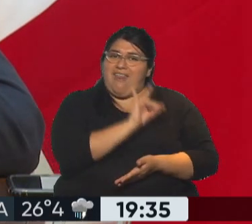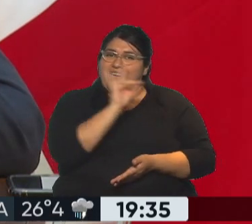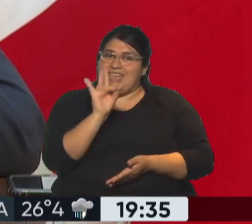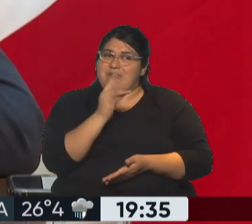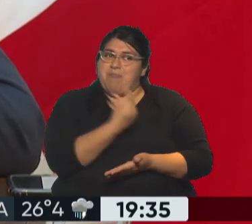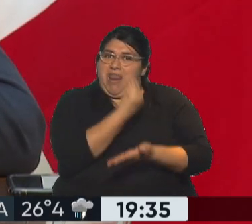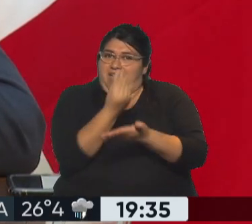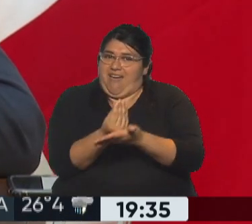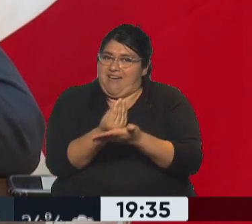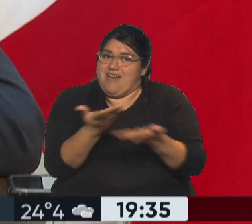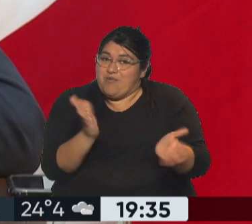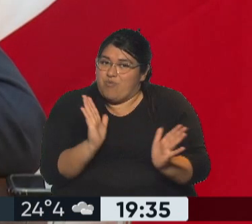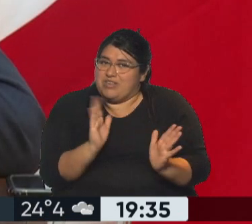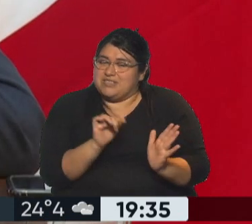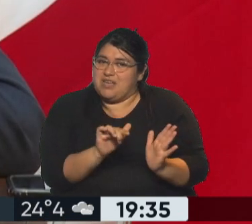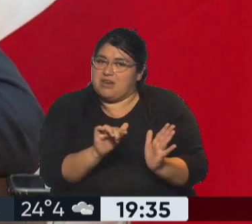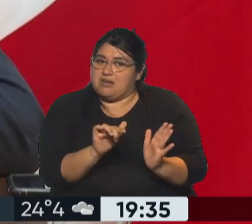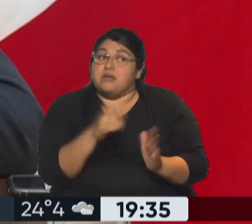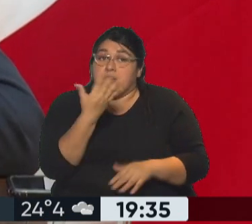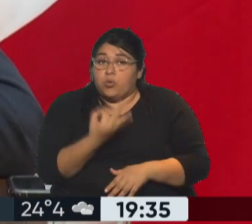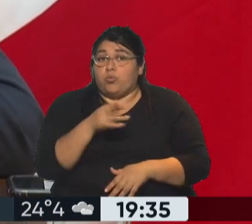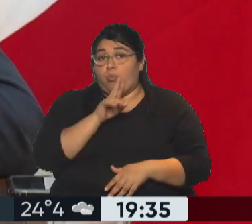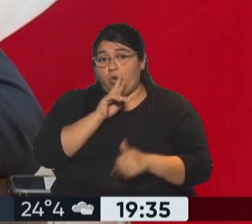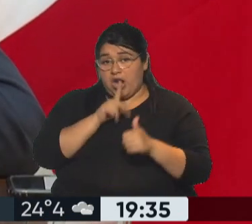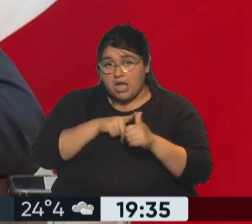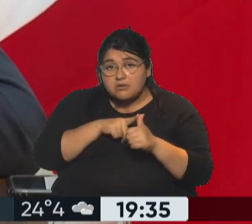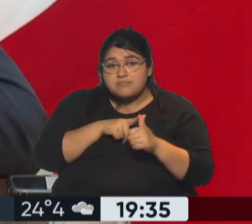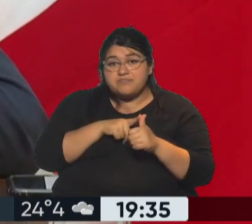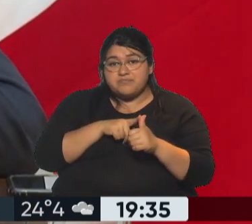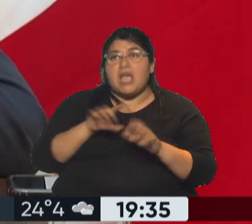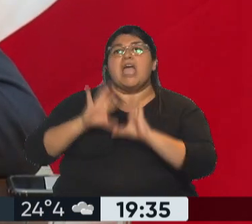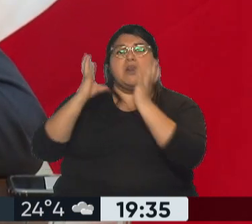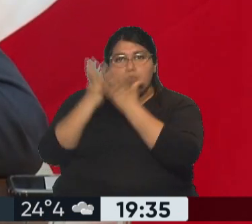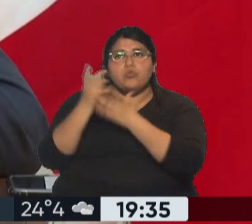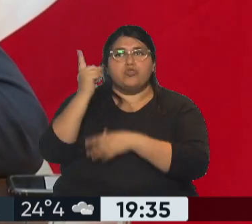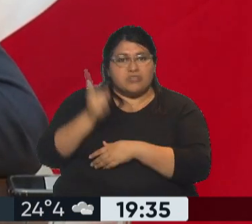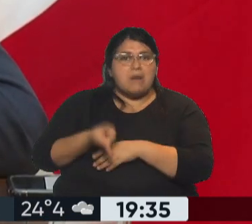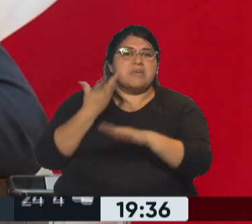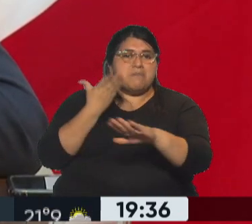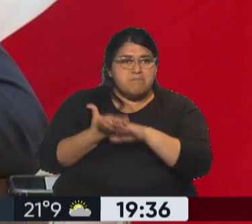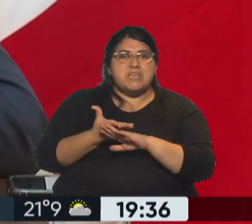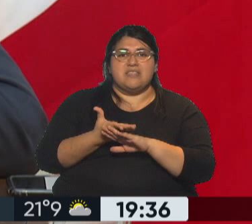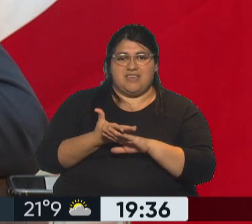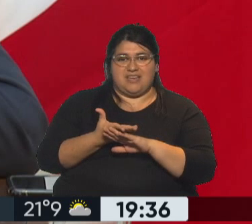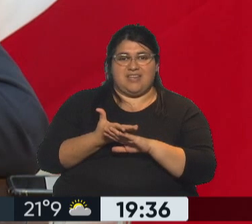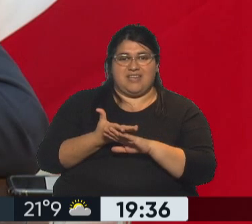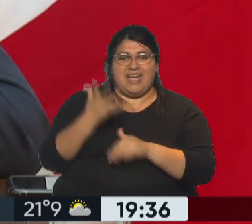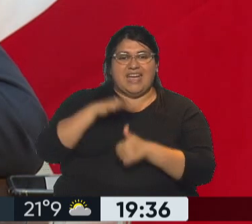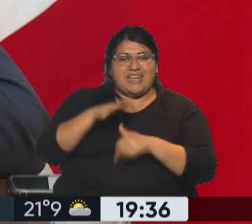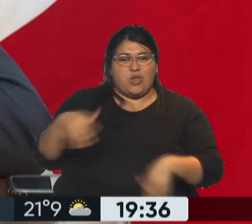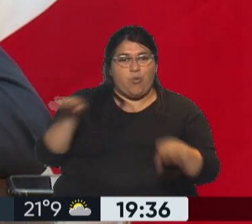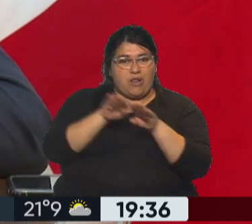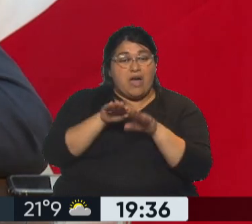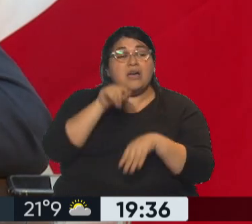BID, que es mujer, algo que el mundo también reclama, y que tiene